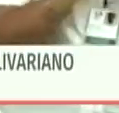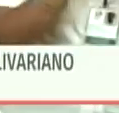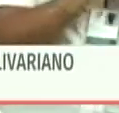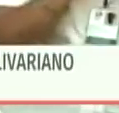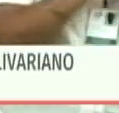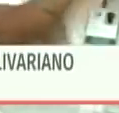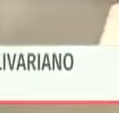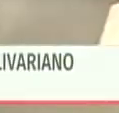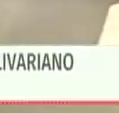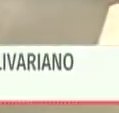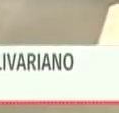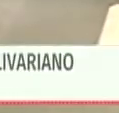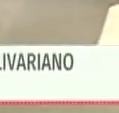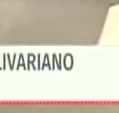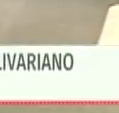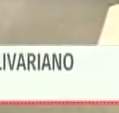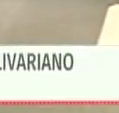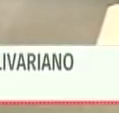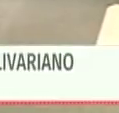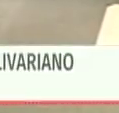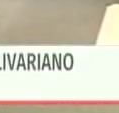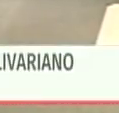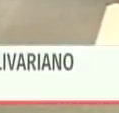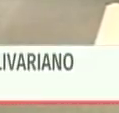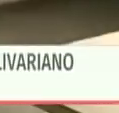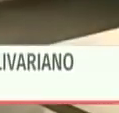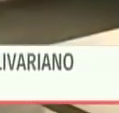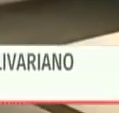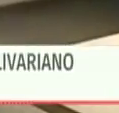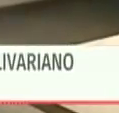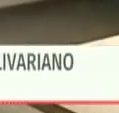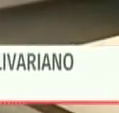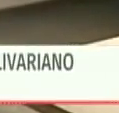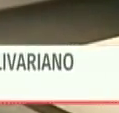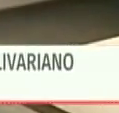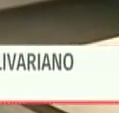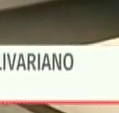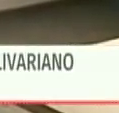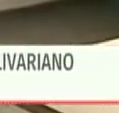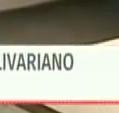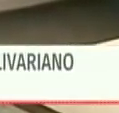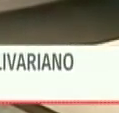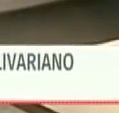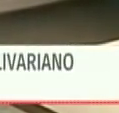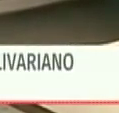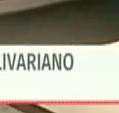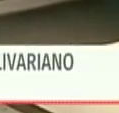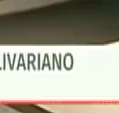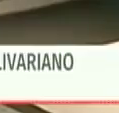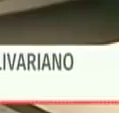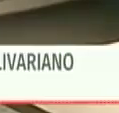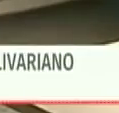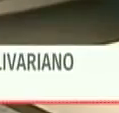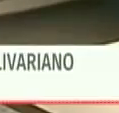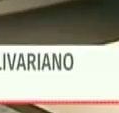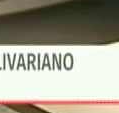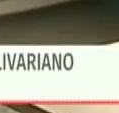apoyaron, todo el trabajo en esa educación transformadora y renovadora. Gracias, y tenemos a nuestro coronel